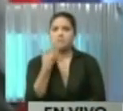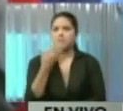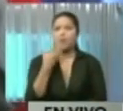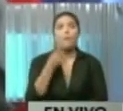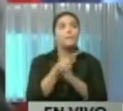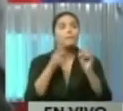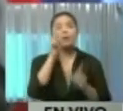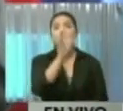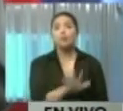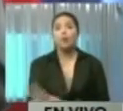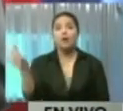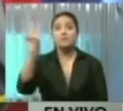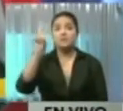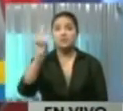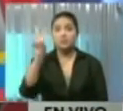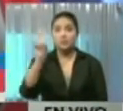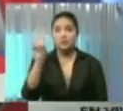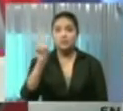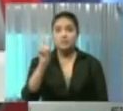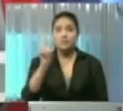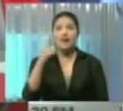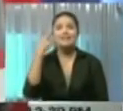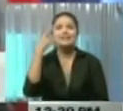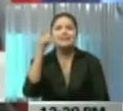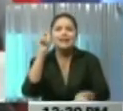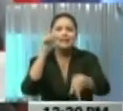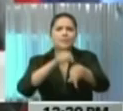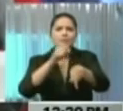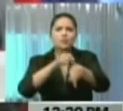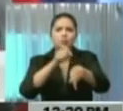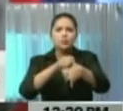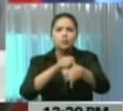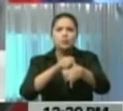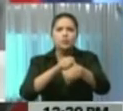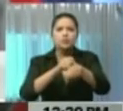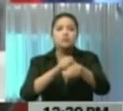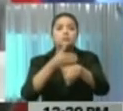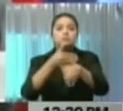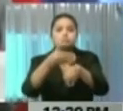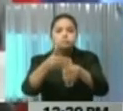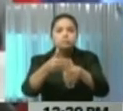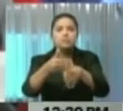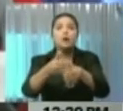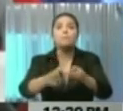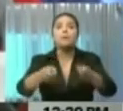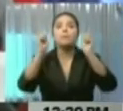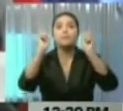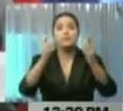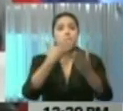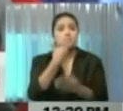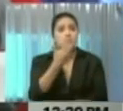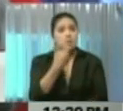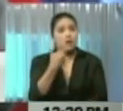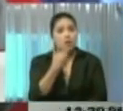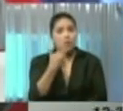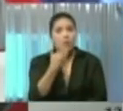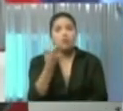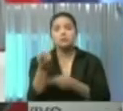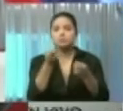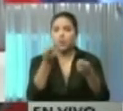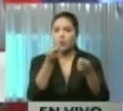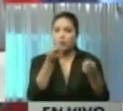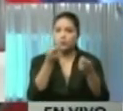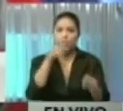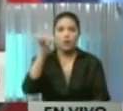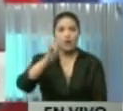Venezuela, esta media hora que vamos a ganar de luz solar va a permitir un mayor ahorro en el